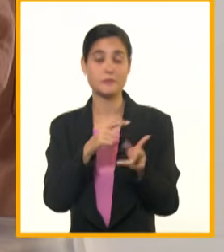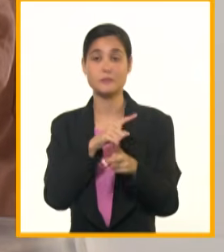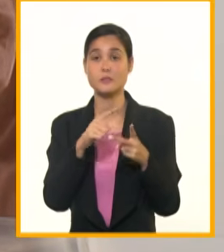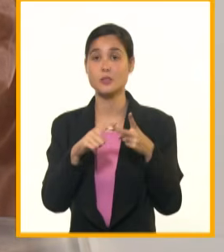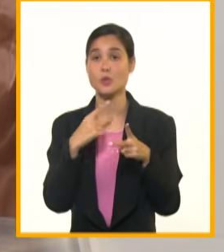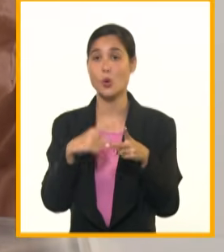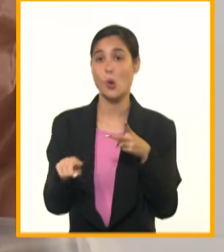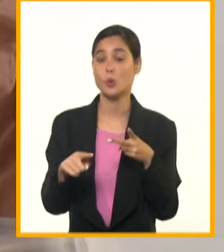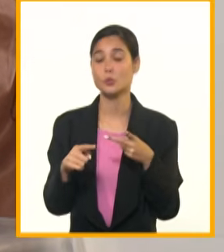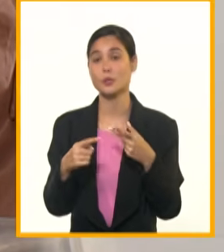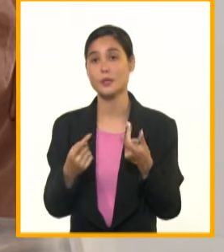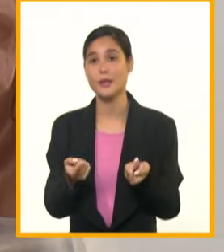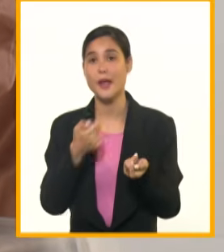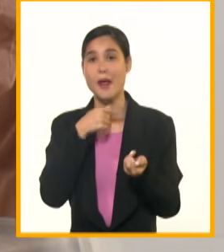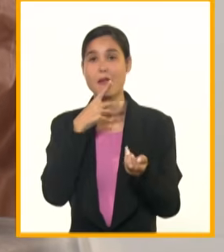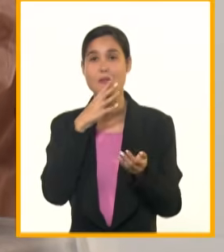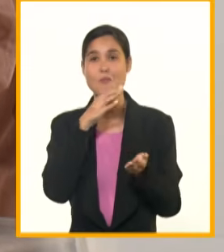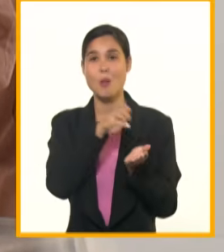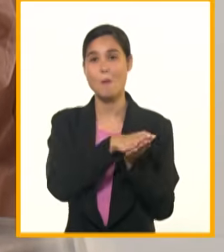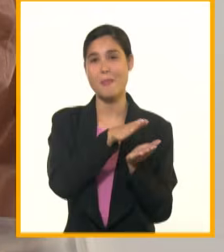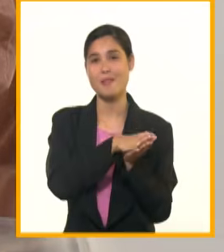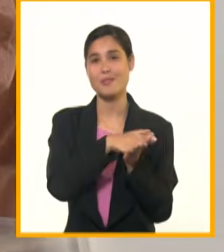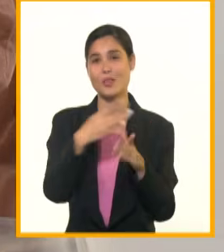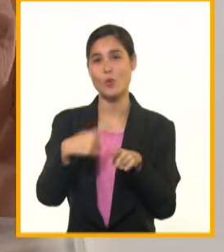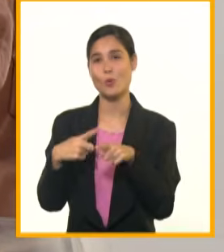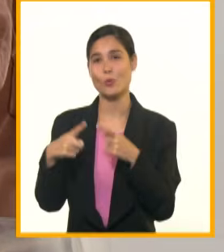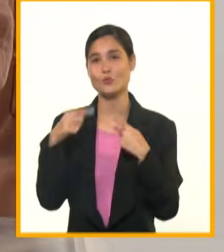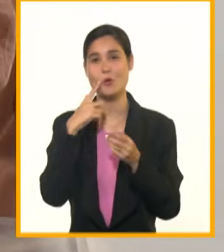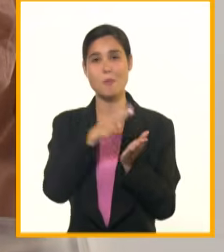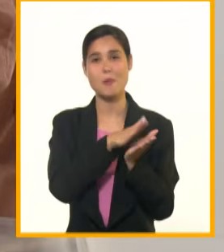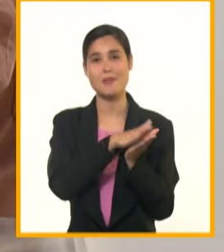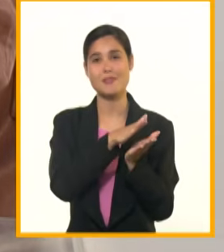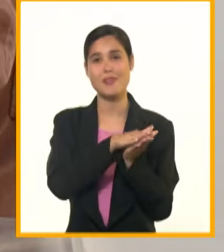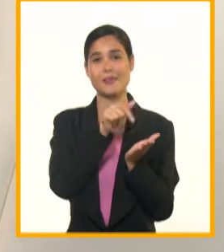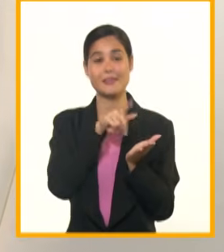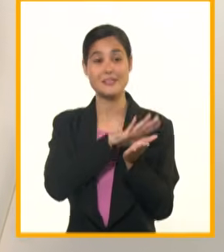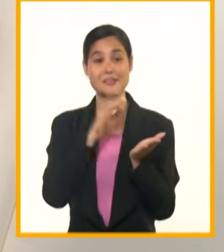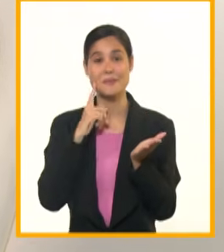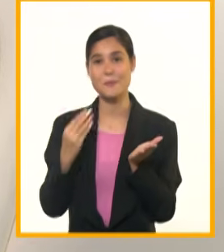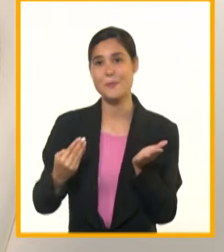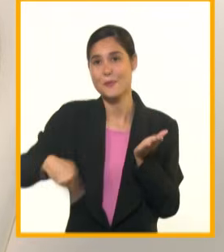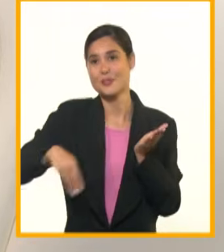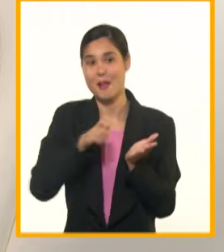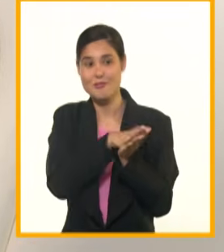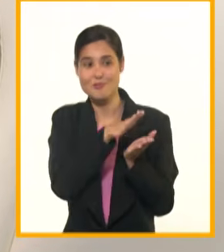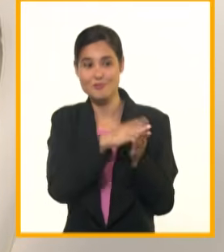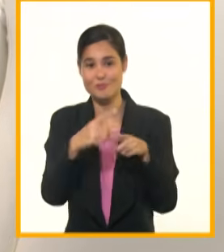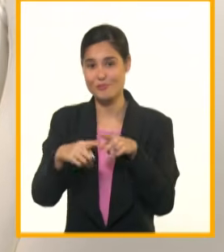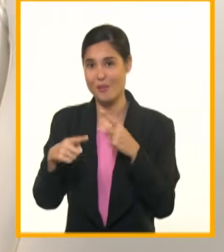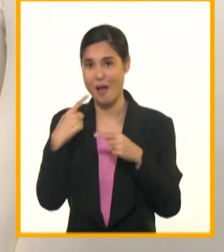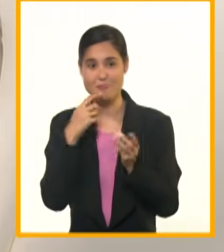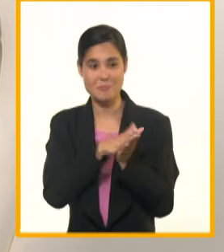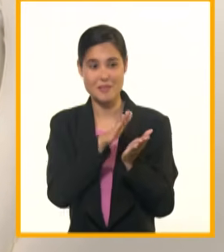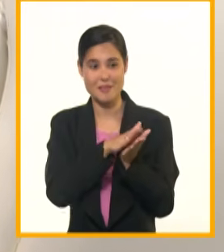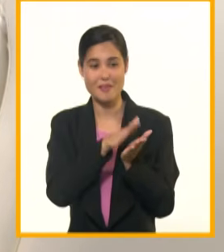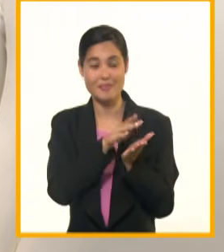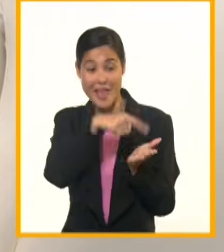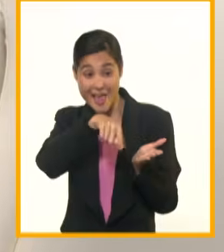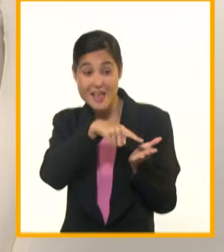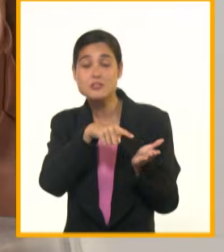de producción y de rendimiento que tiene el sistema empresarial estatal. La creación de